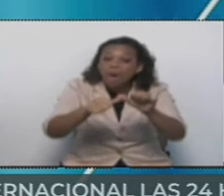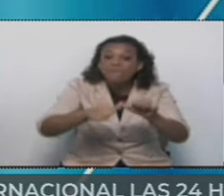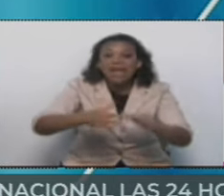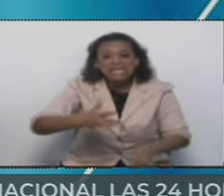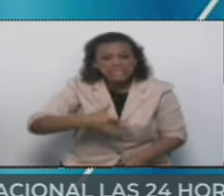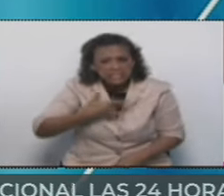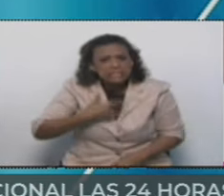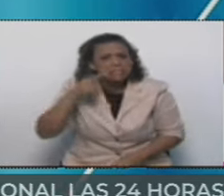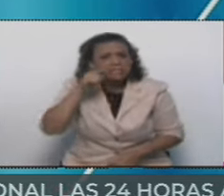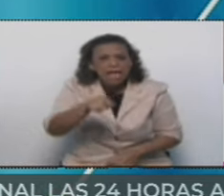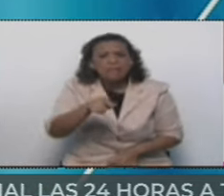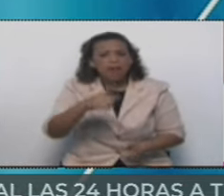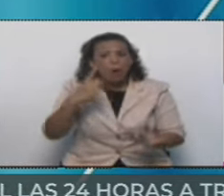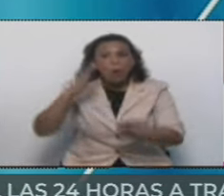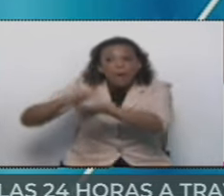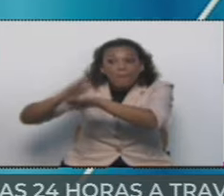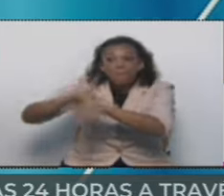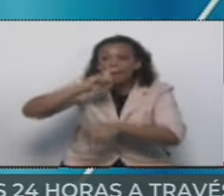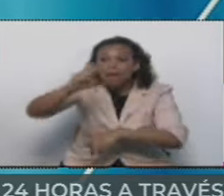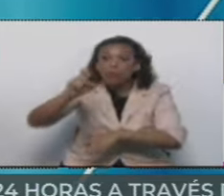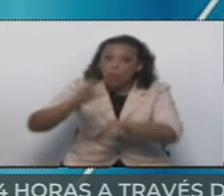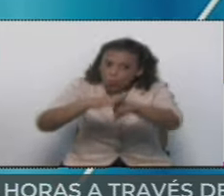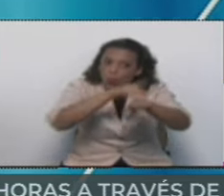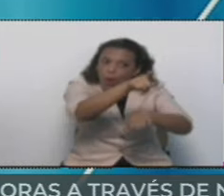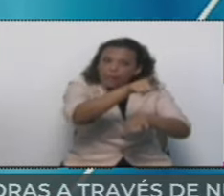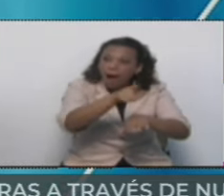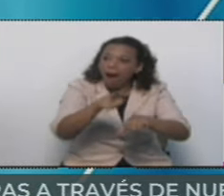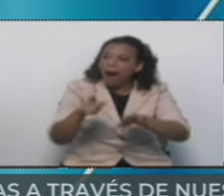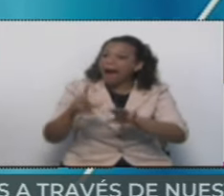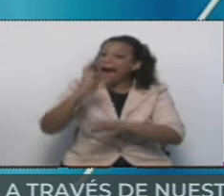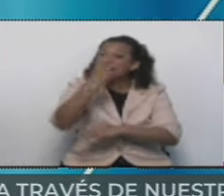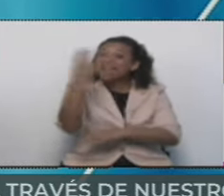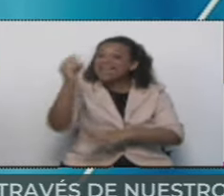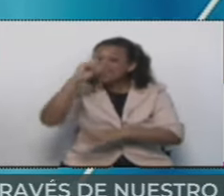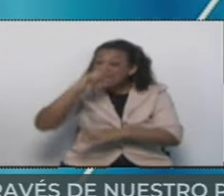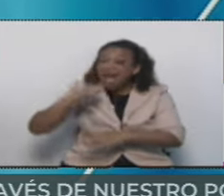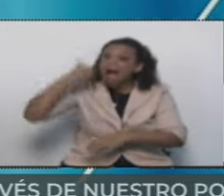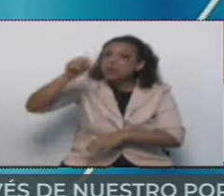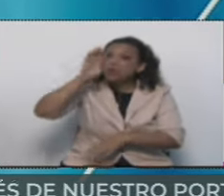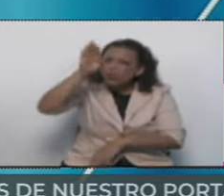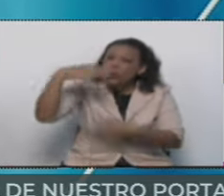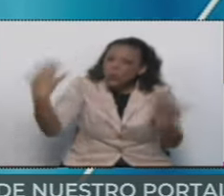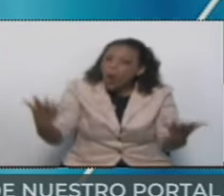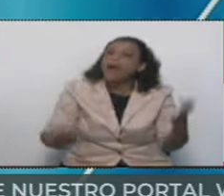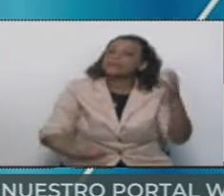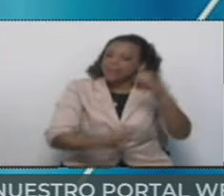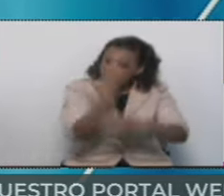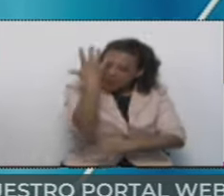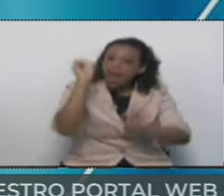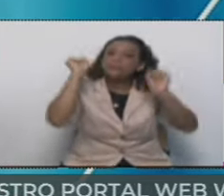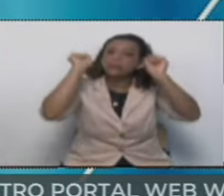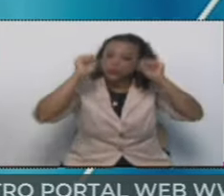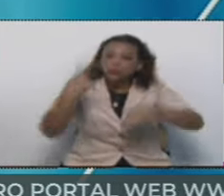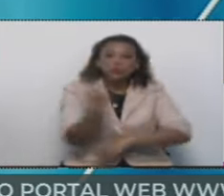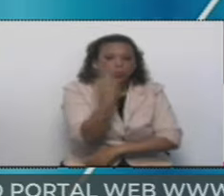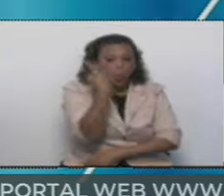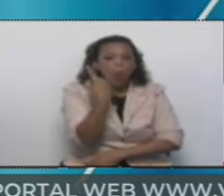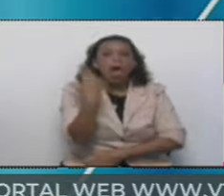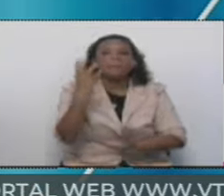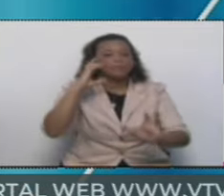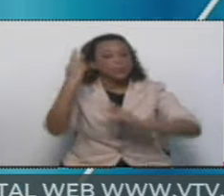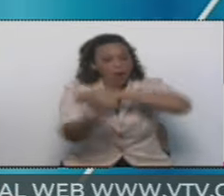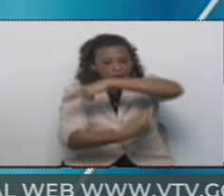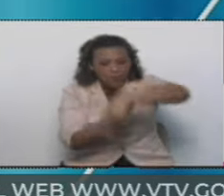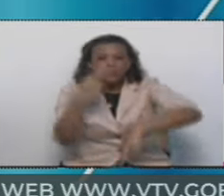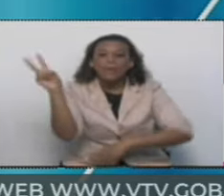nuestro país, cuando usted convoca a vislumbrar el país a 30 años, se ve que es posible construir ese país solamente si hay una